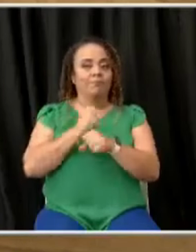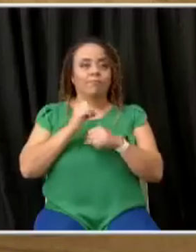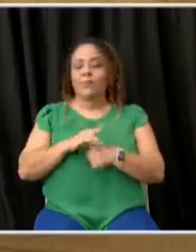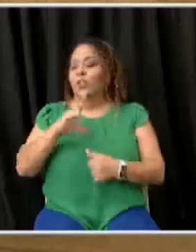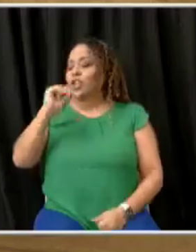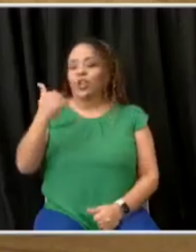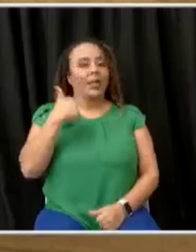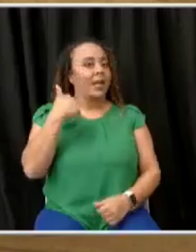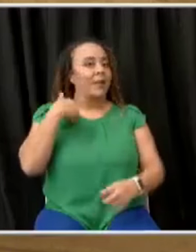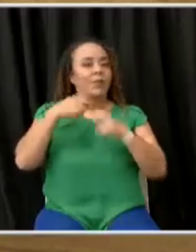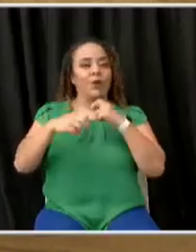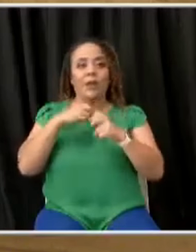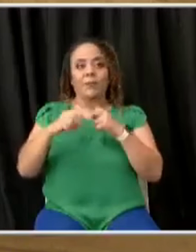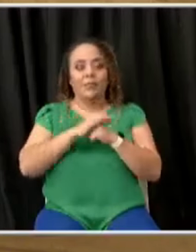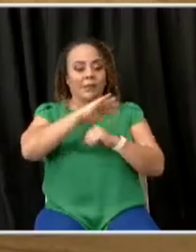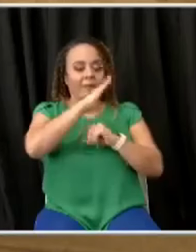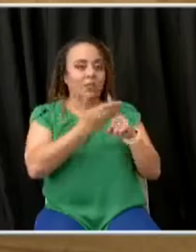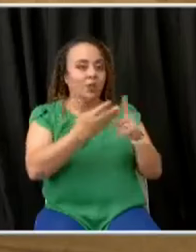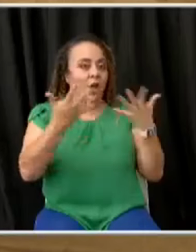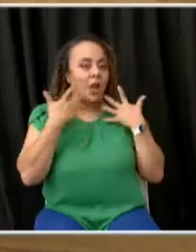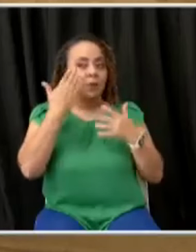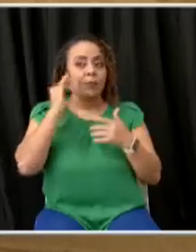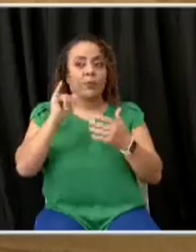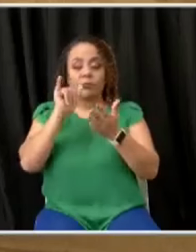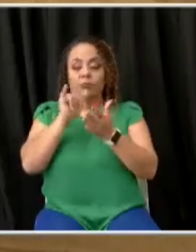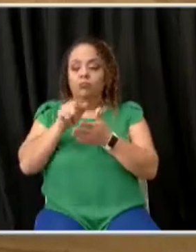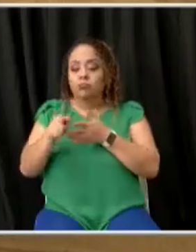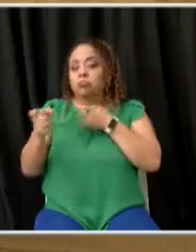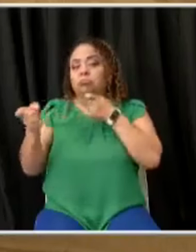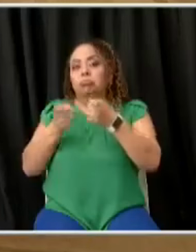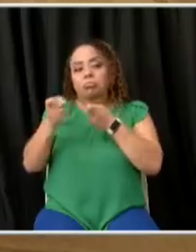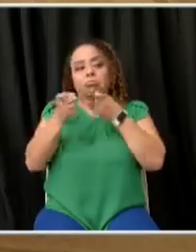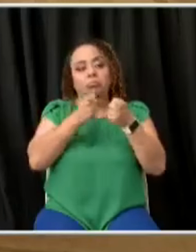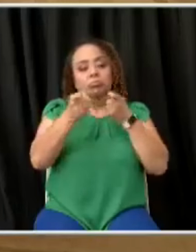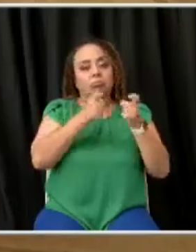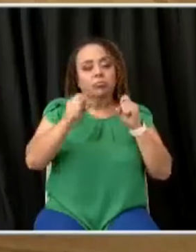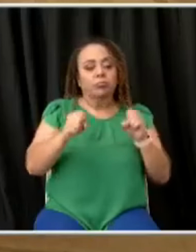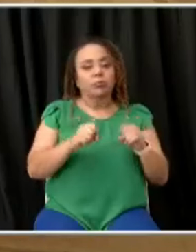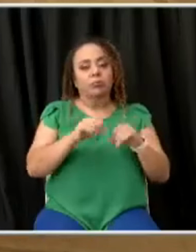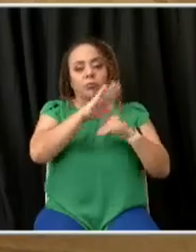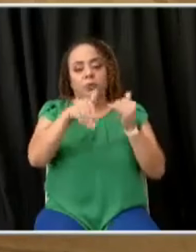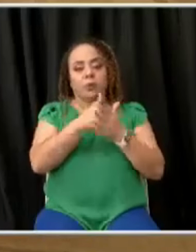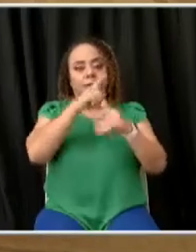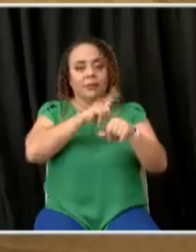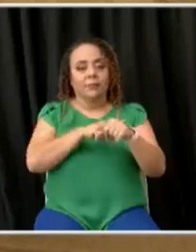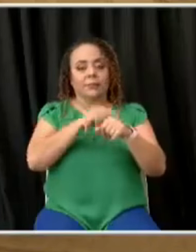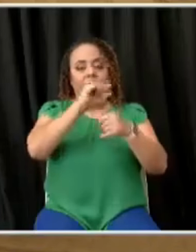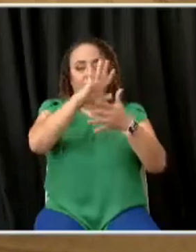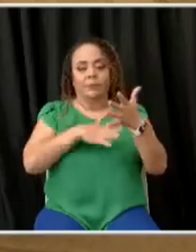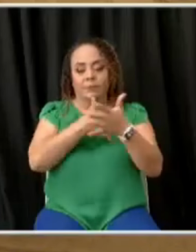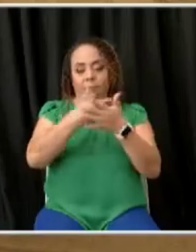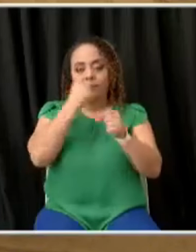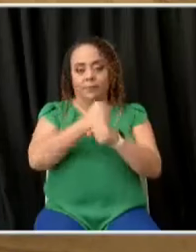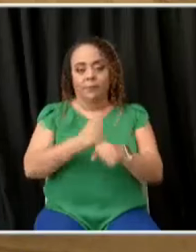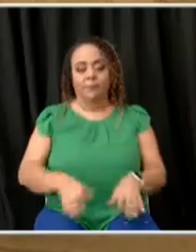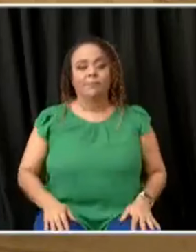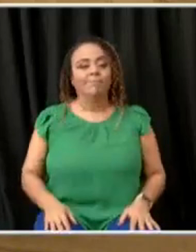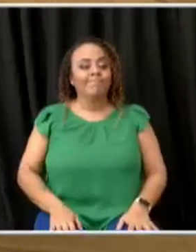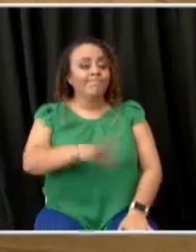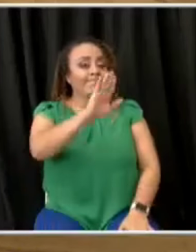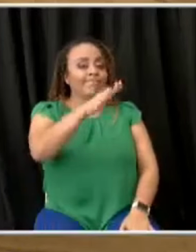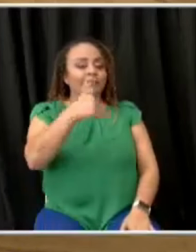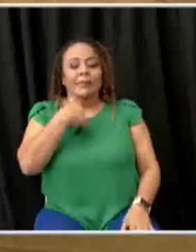tener problemas de golpe de calor porque ha estado controlado durante todo el periodo o la jornada laboral. Doctor,